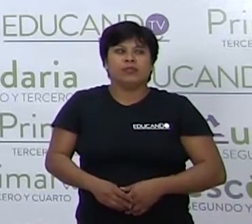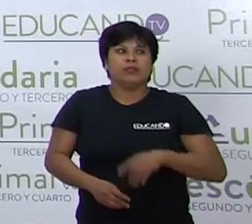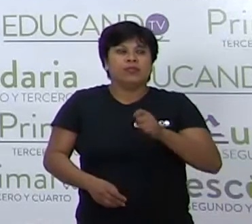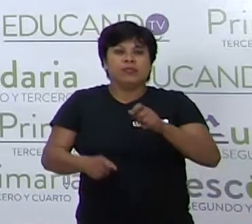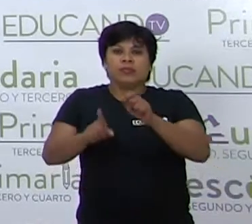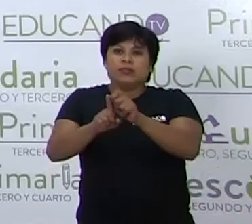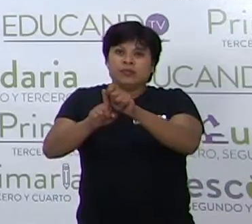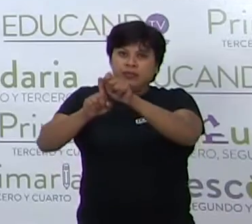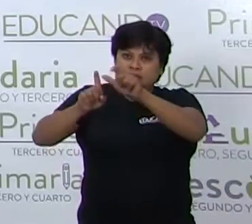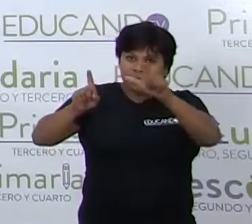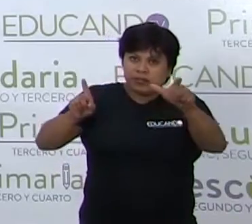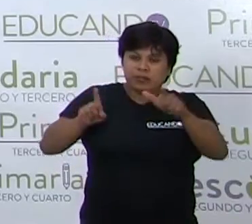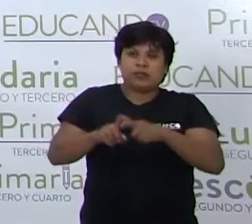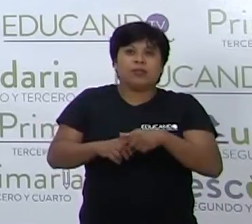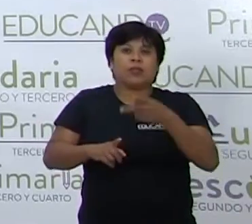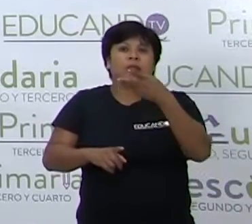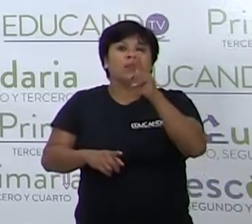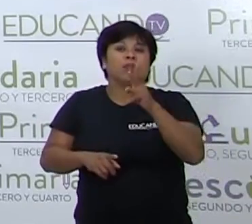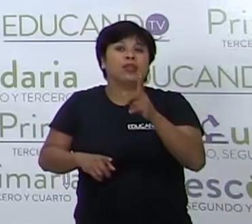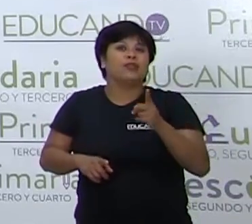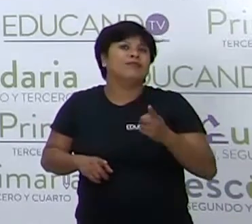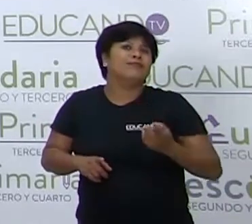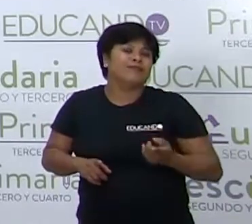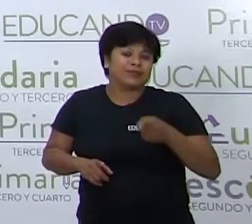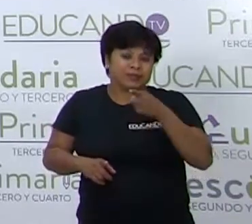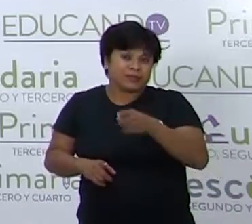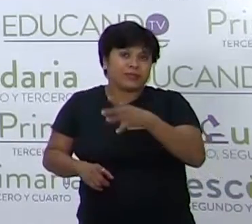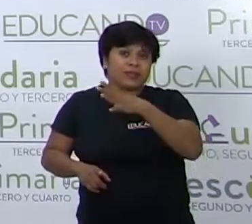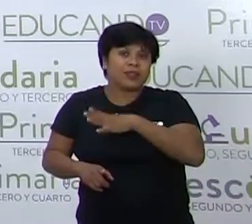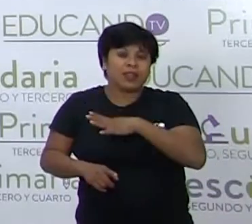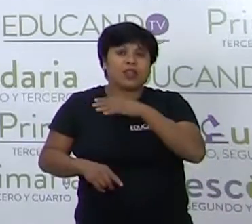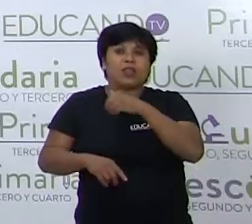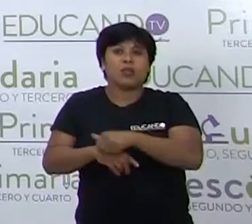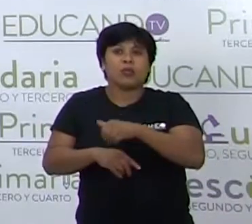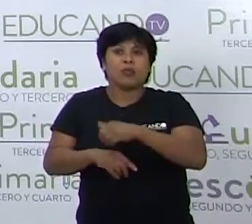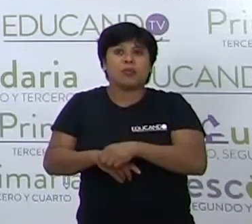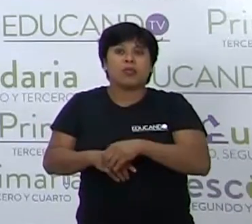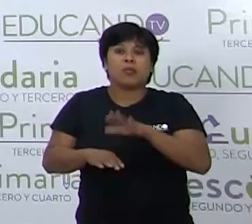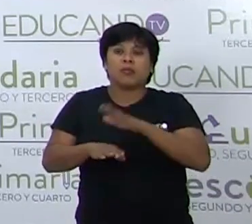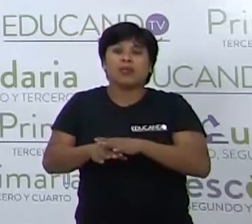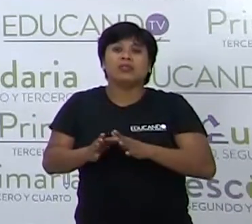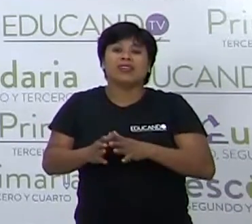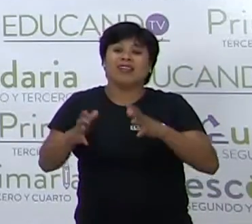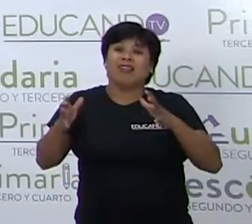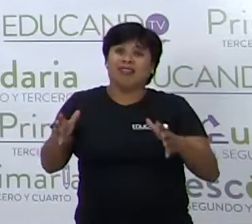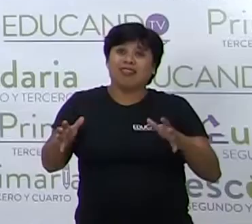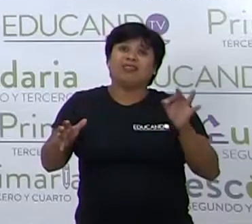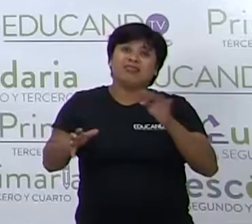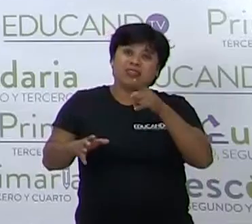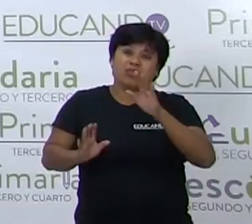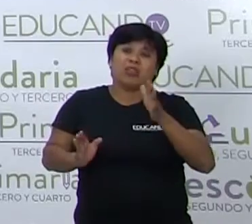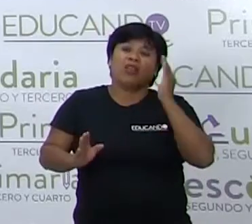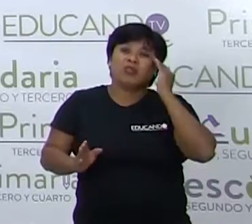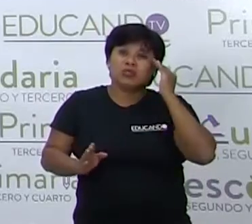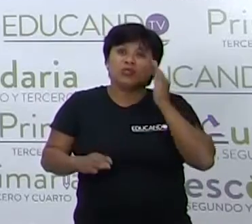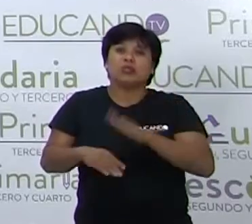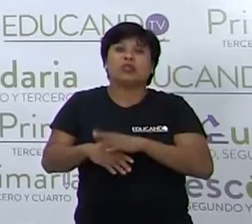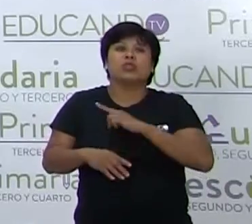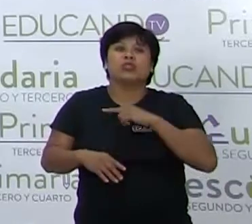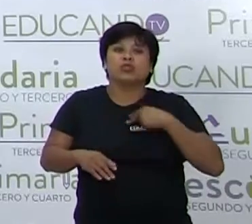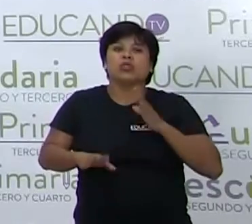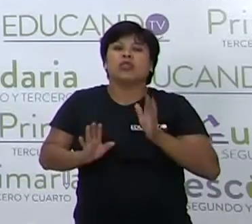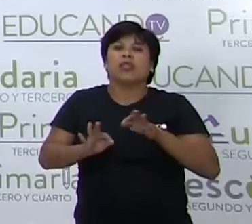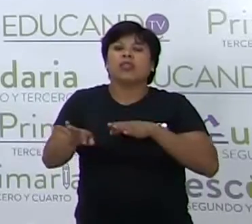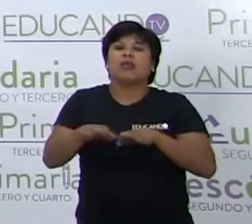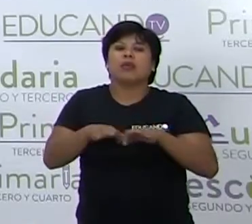rectas. Pero, ¿qué crees? Aquí me están manejando cantidades un poquito grandes, que yo sé que ya las conoces porque ya estuvimos trabajando lo